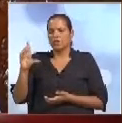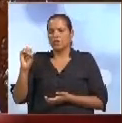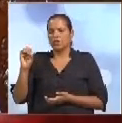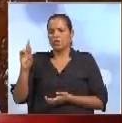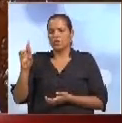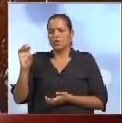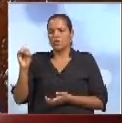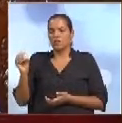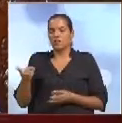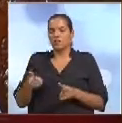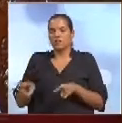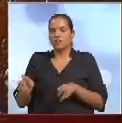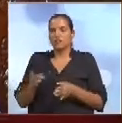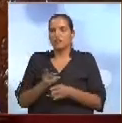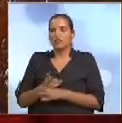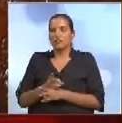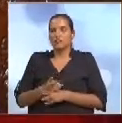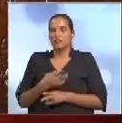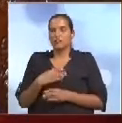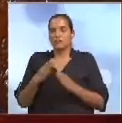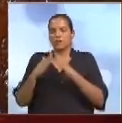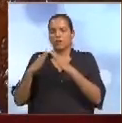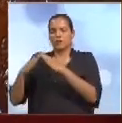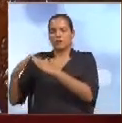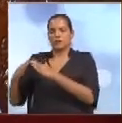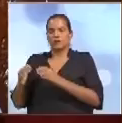preventivas, enmallar su casa,